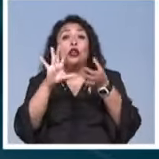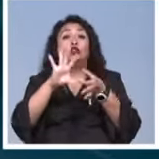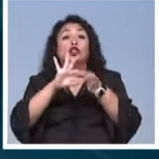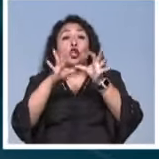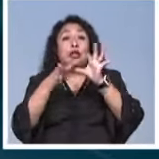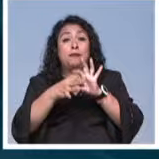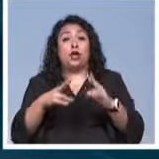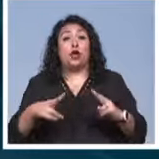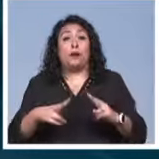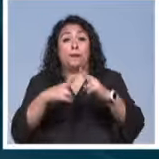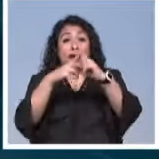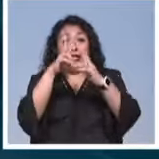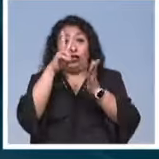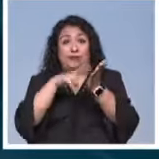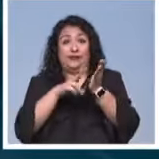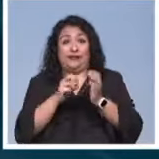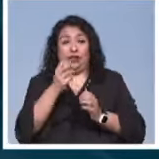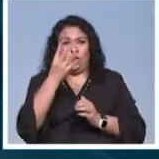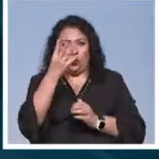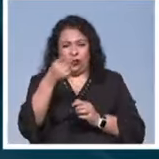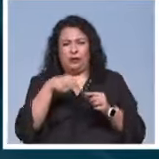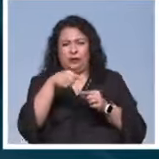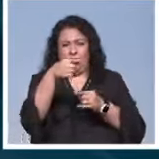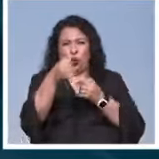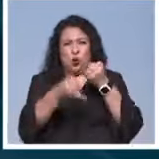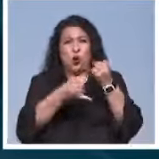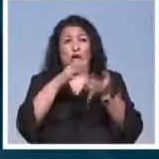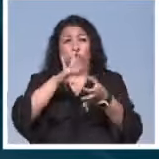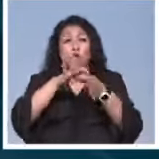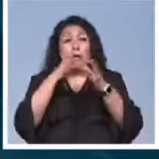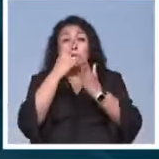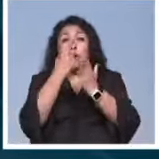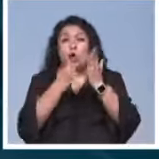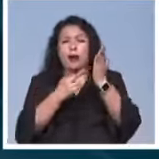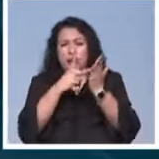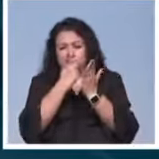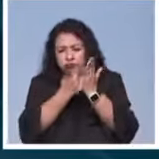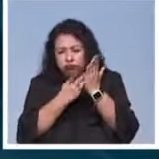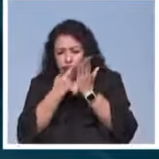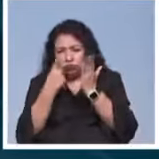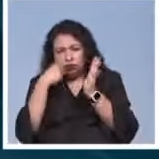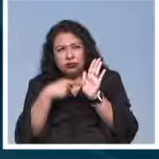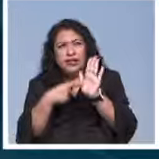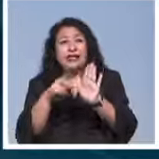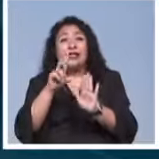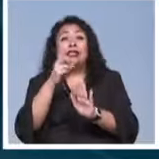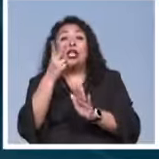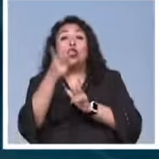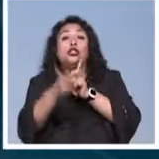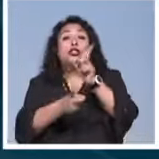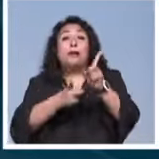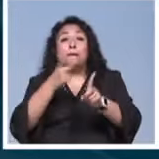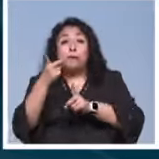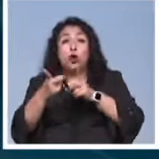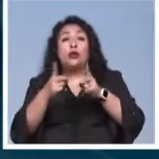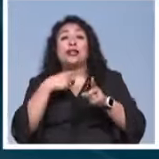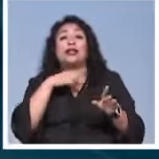Olímpicos París 2024. Durante estos Olímpicos, el programa va a estar planificado para presentar 32 deportes,